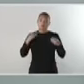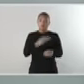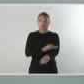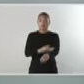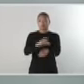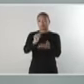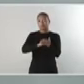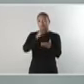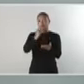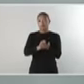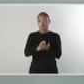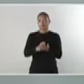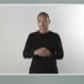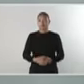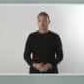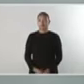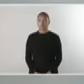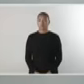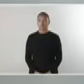en Tamaulipas